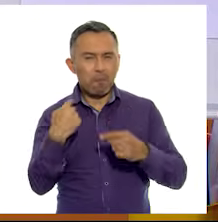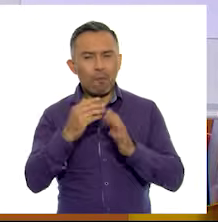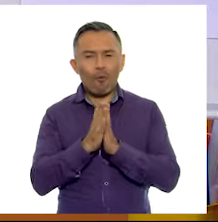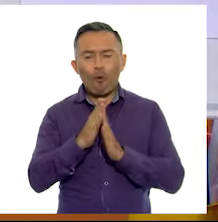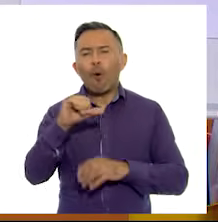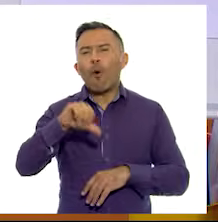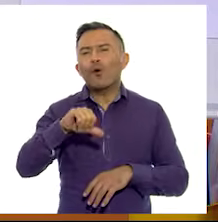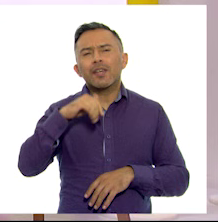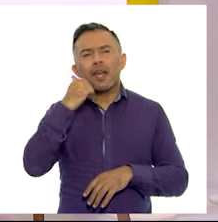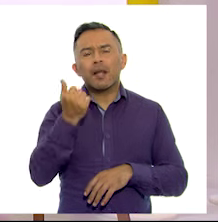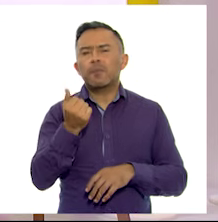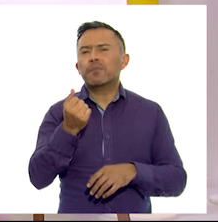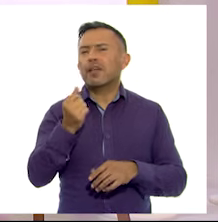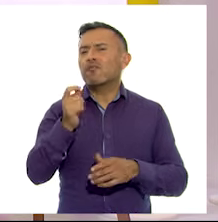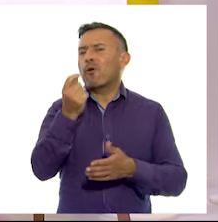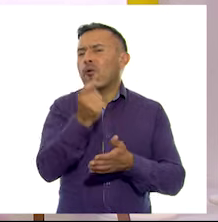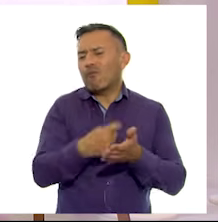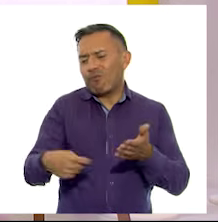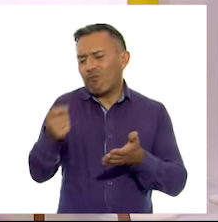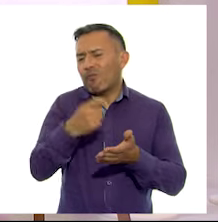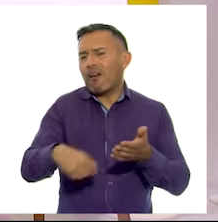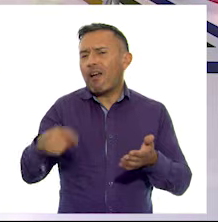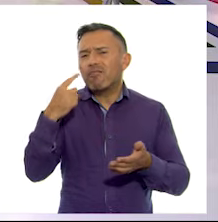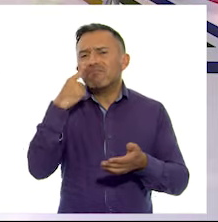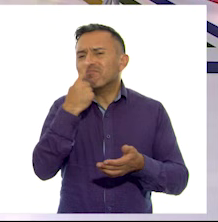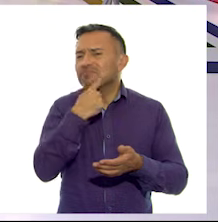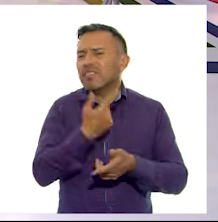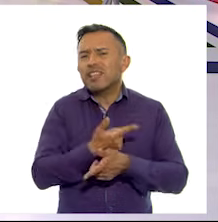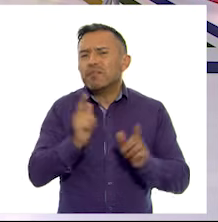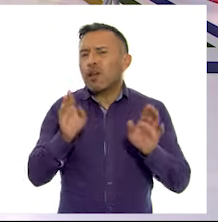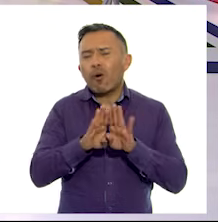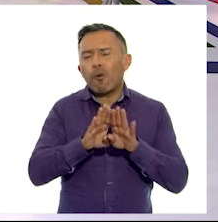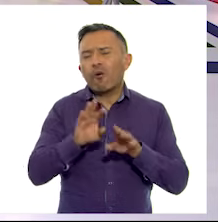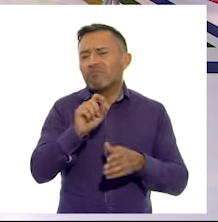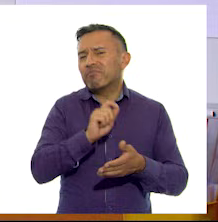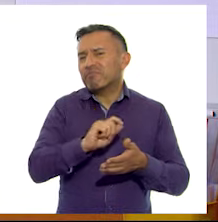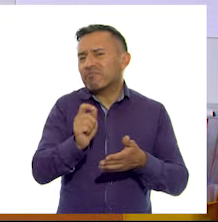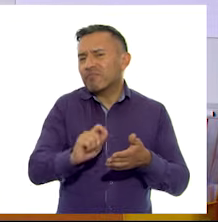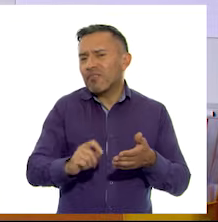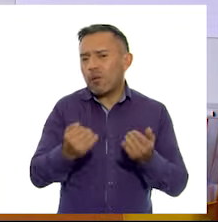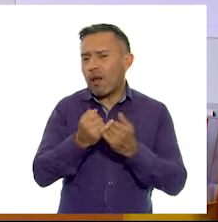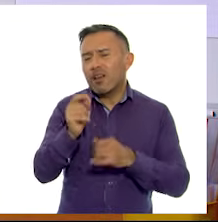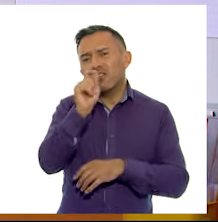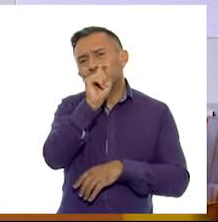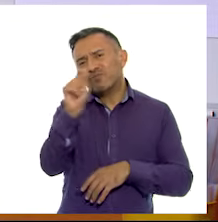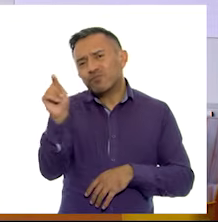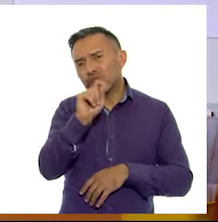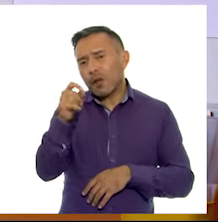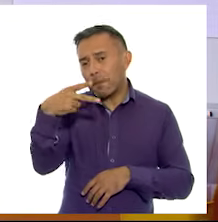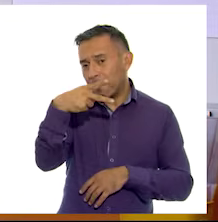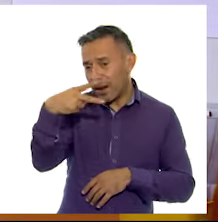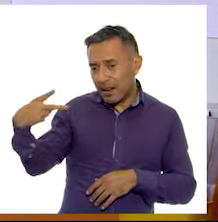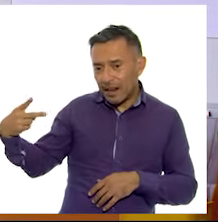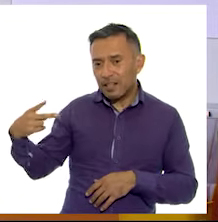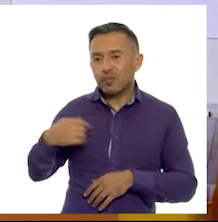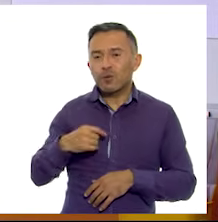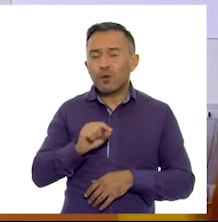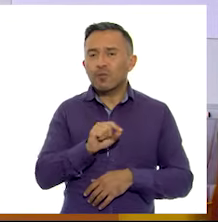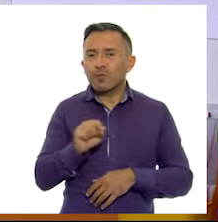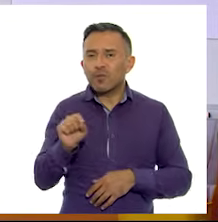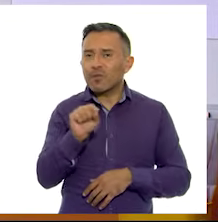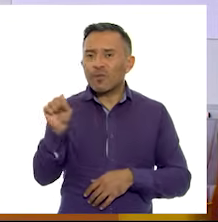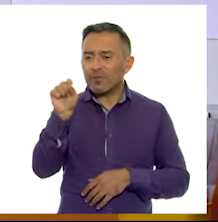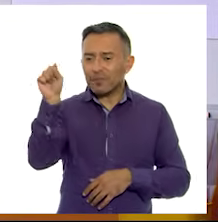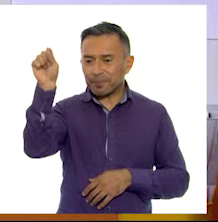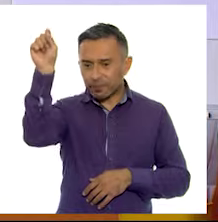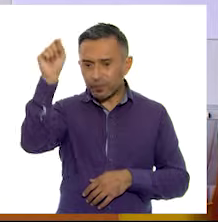libres? ¿Trazos libres como dibujos? Sí, puras líneas así como estas dos que son paralelas, esta que es en zigzag, y de aquí se